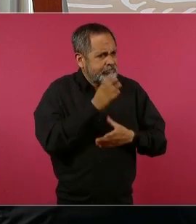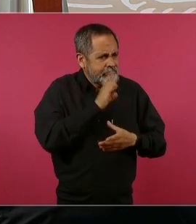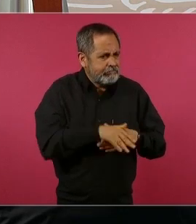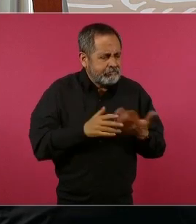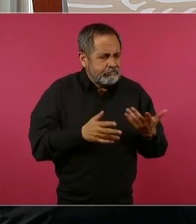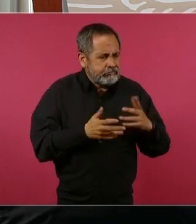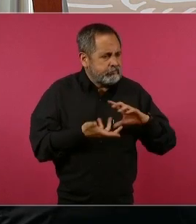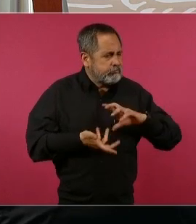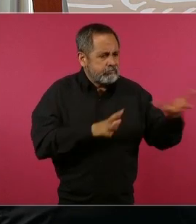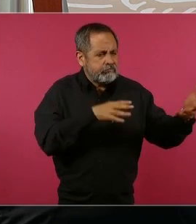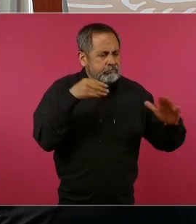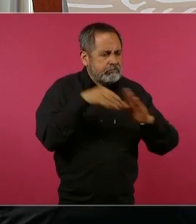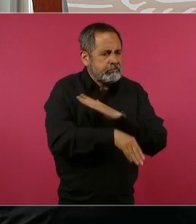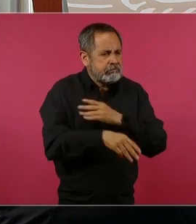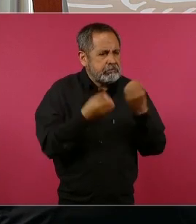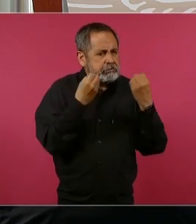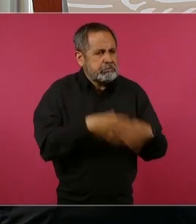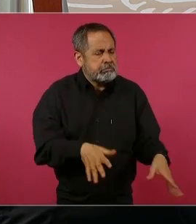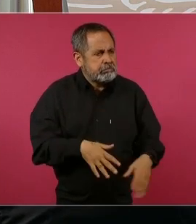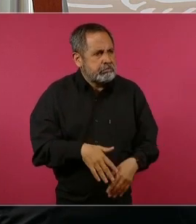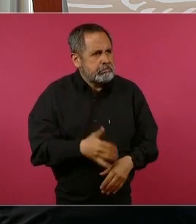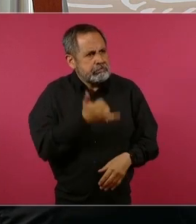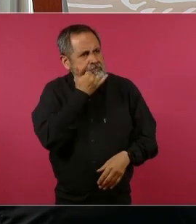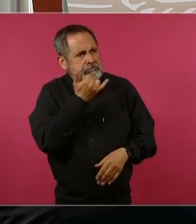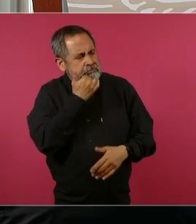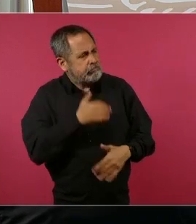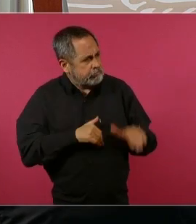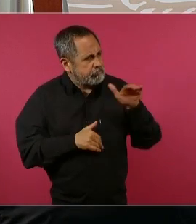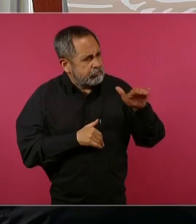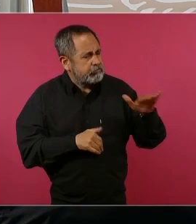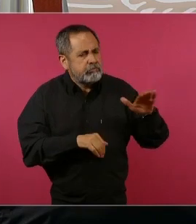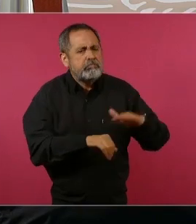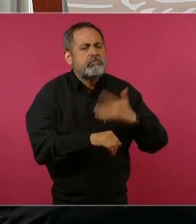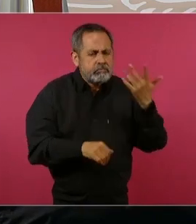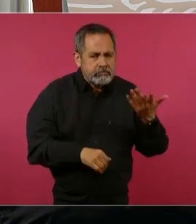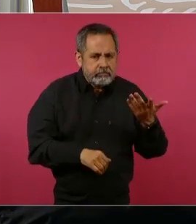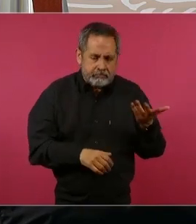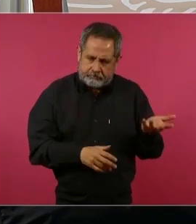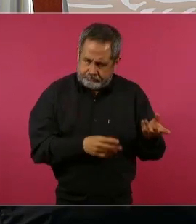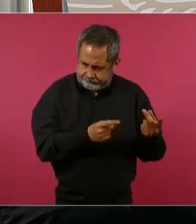que resultó un rotundo fracaso.